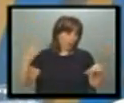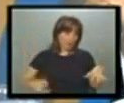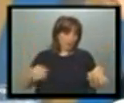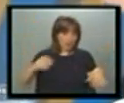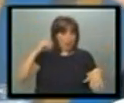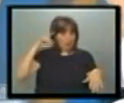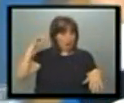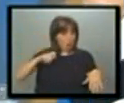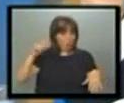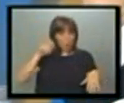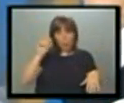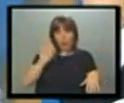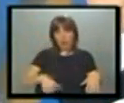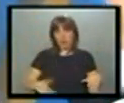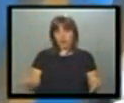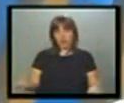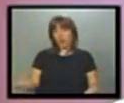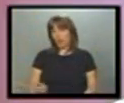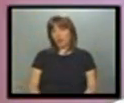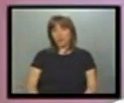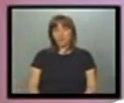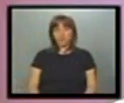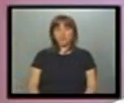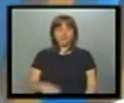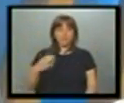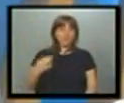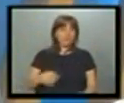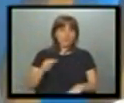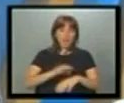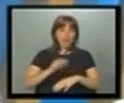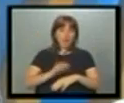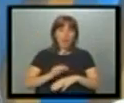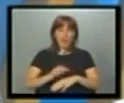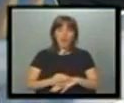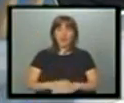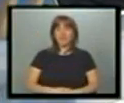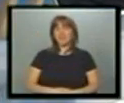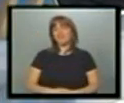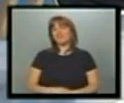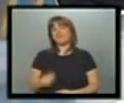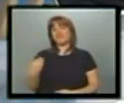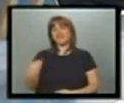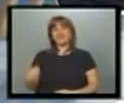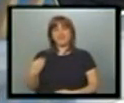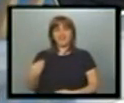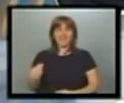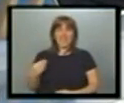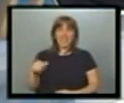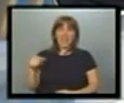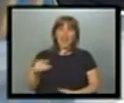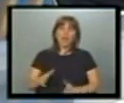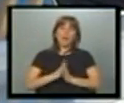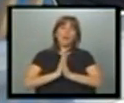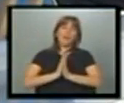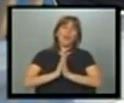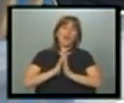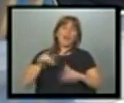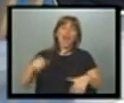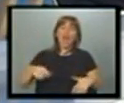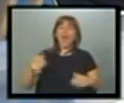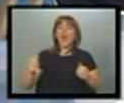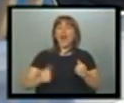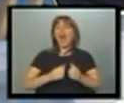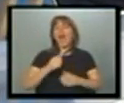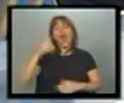lugar que él no quería estar, ojo, tenés el aval médico. Sí, no generemos la industria del juicio, por favor, cualquier cosa